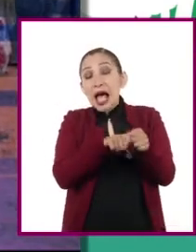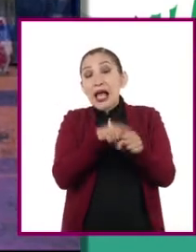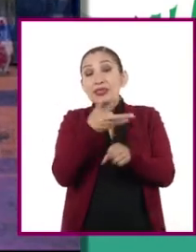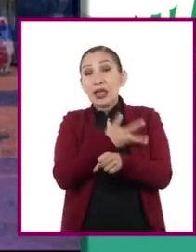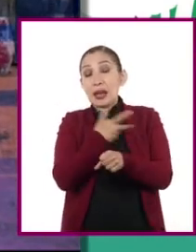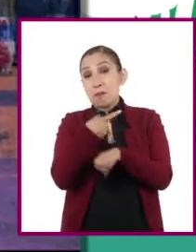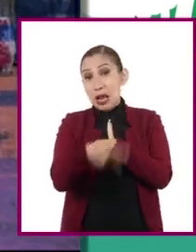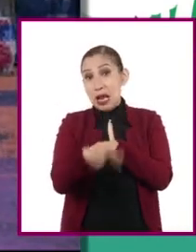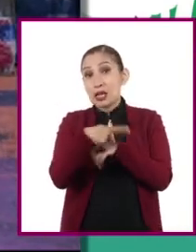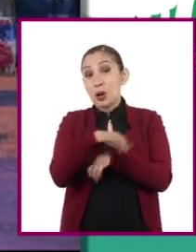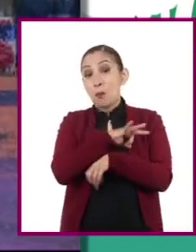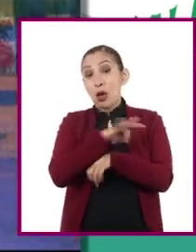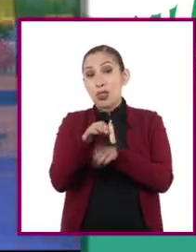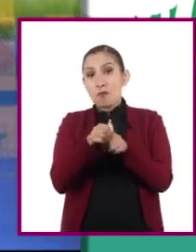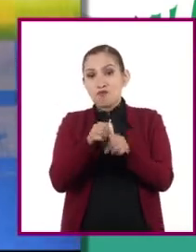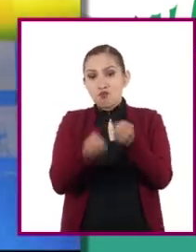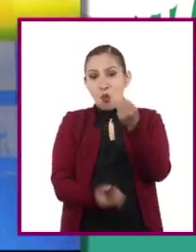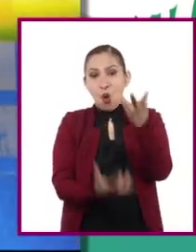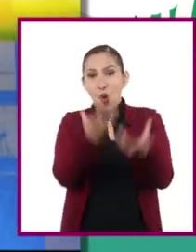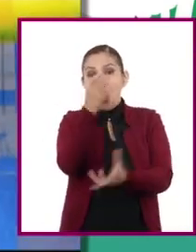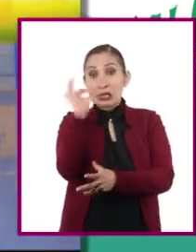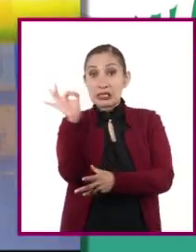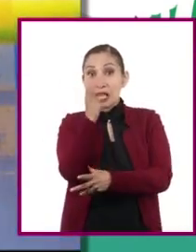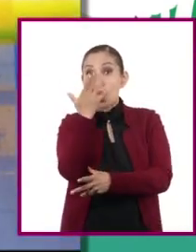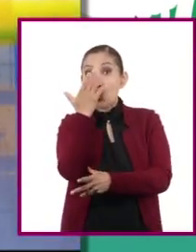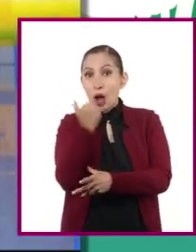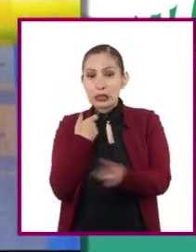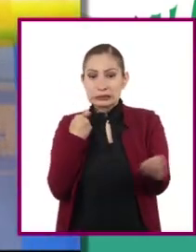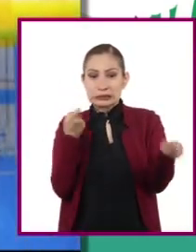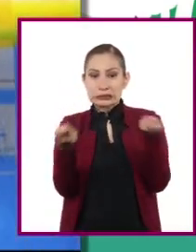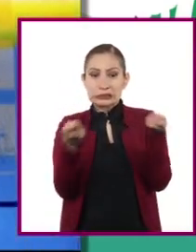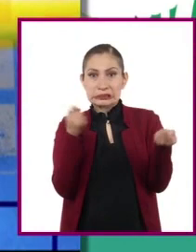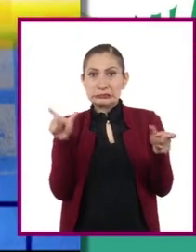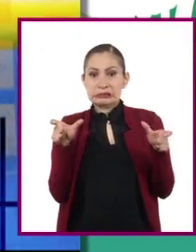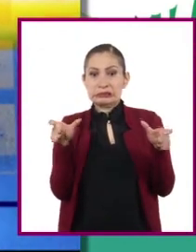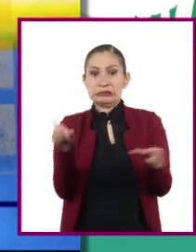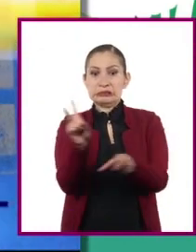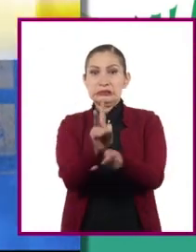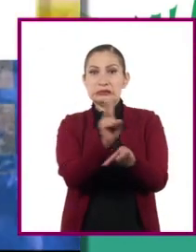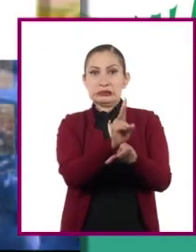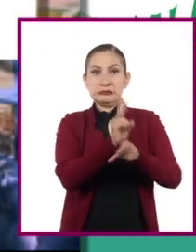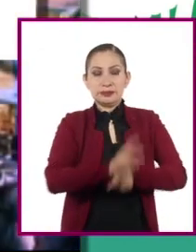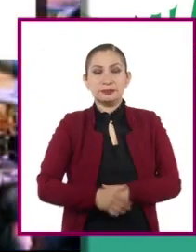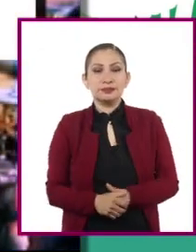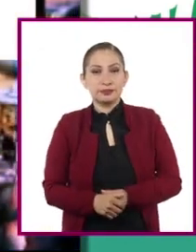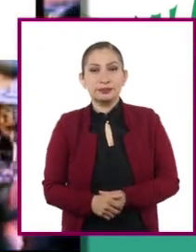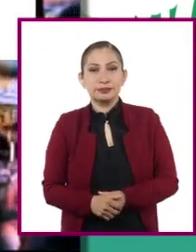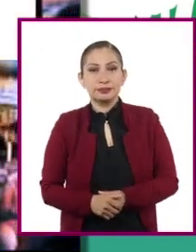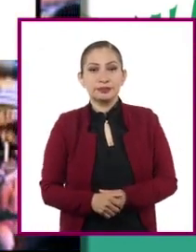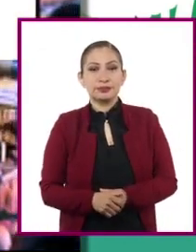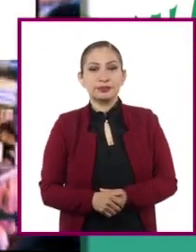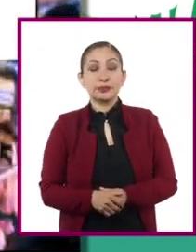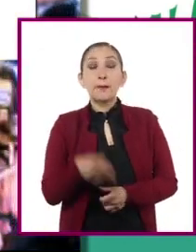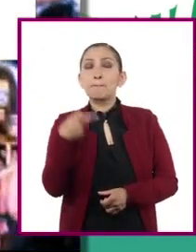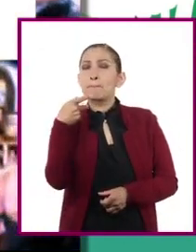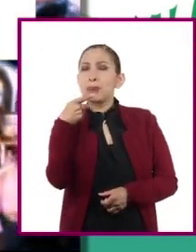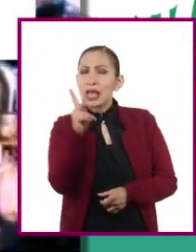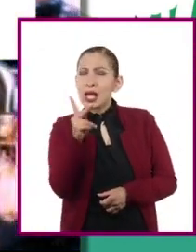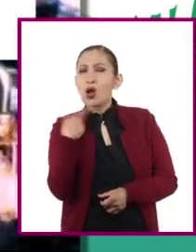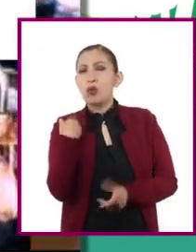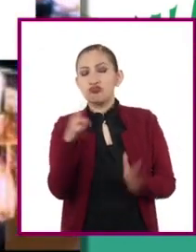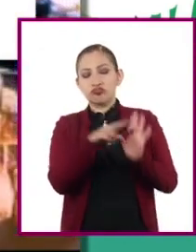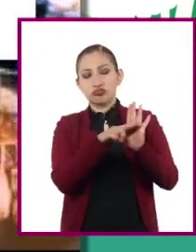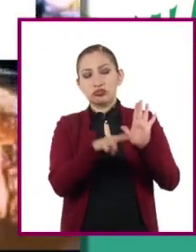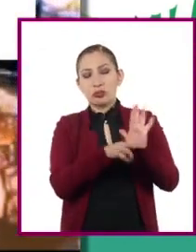cuales tienen riesgo potencial de inflamarse si no se cuenta con las medidas de seguridad adecuadas. Sin embargo,